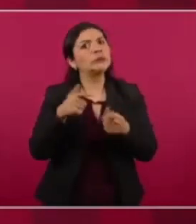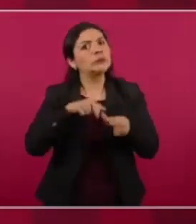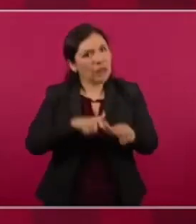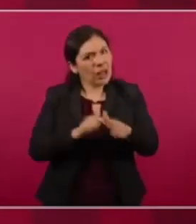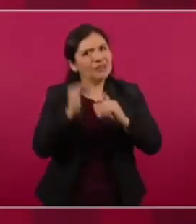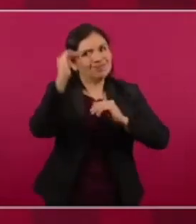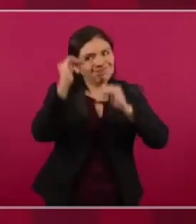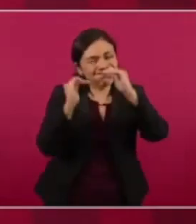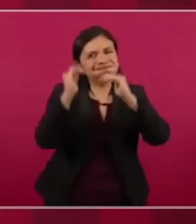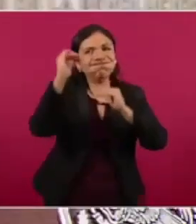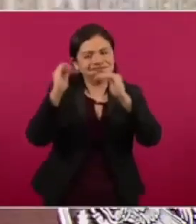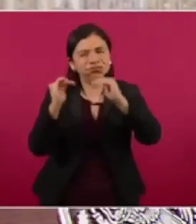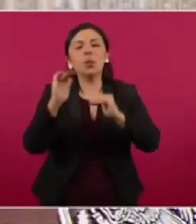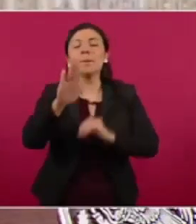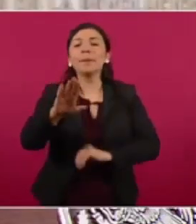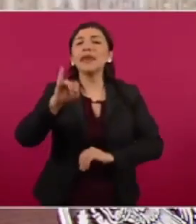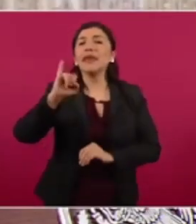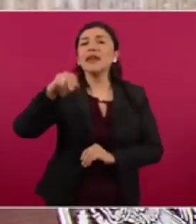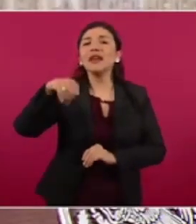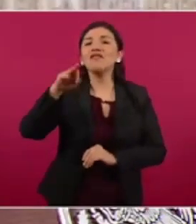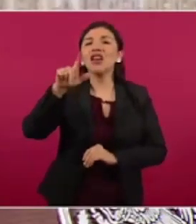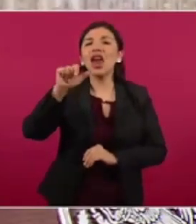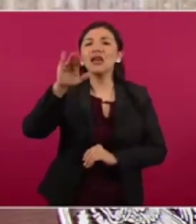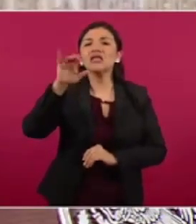la inflación ya